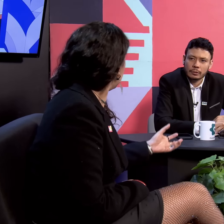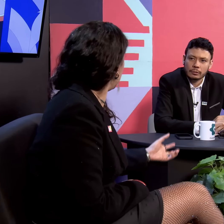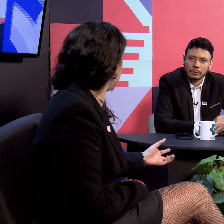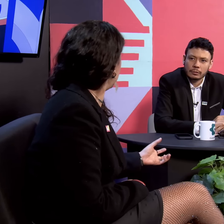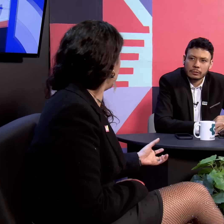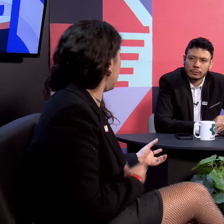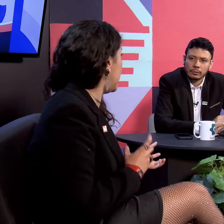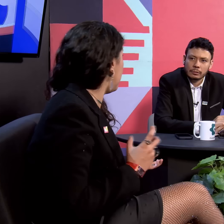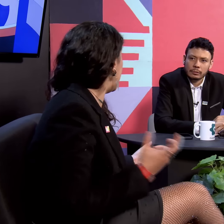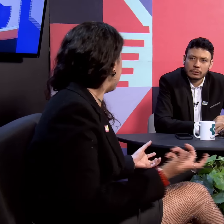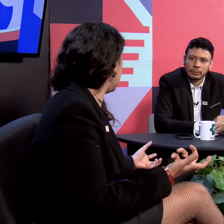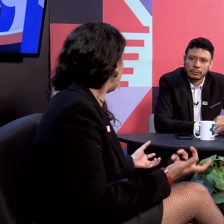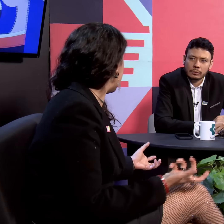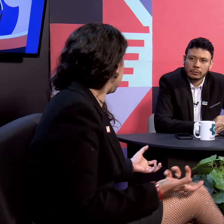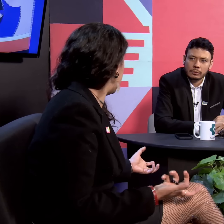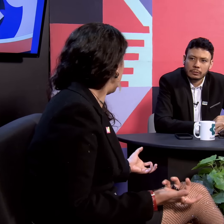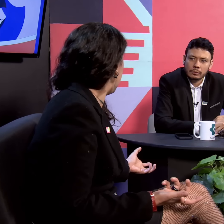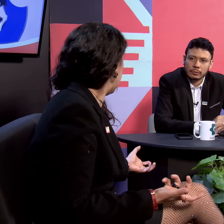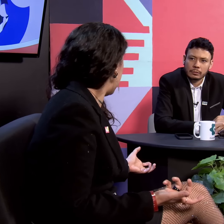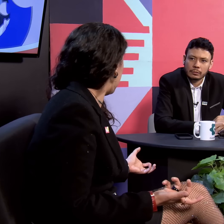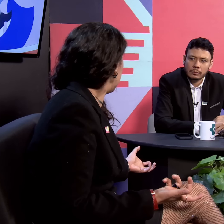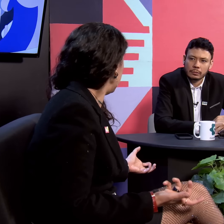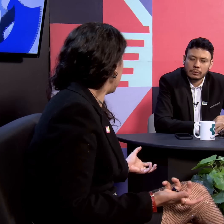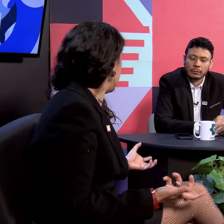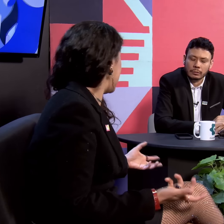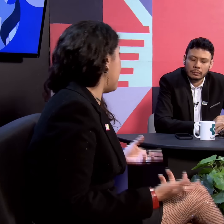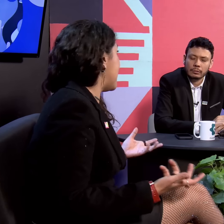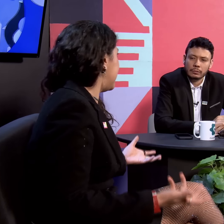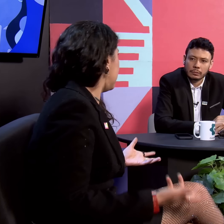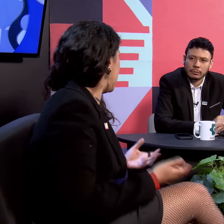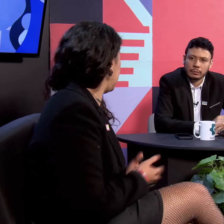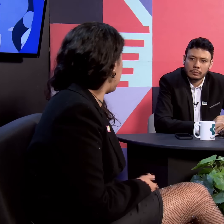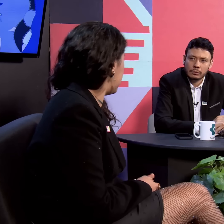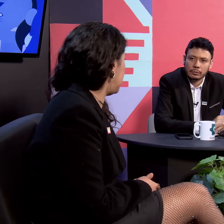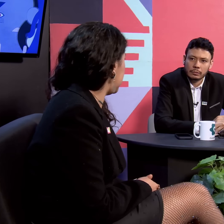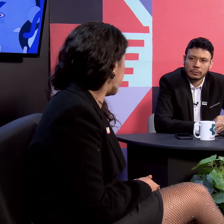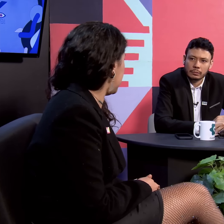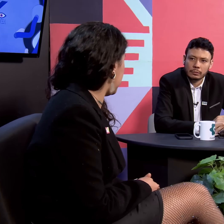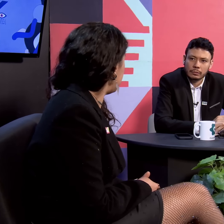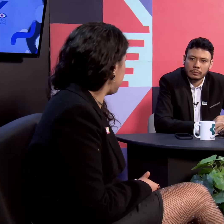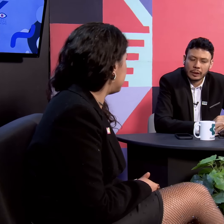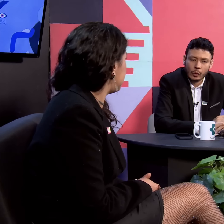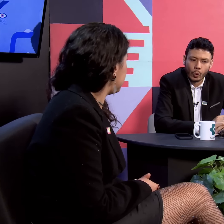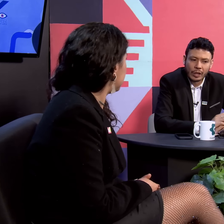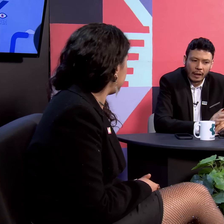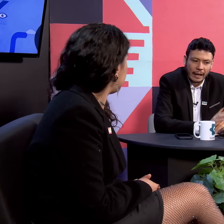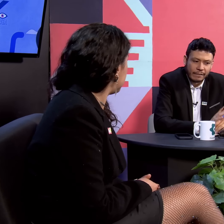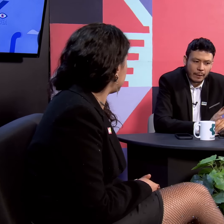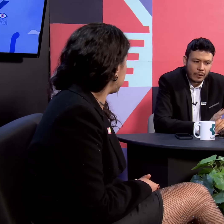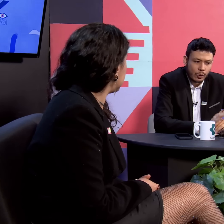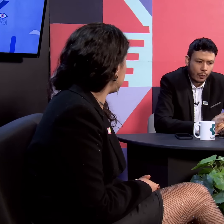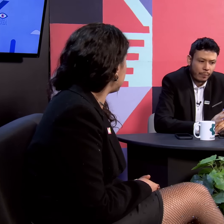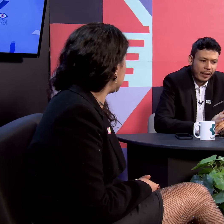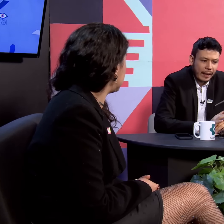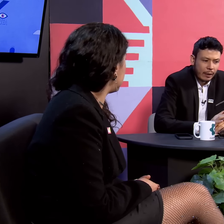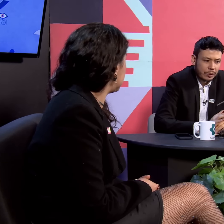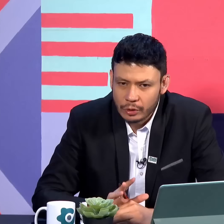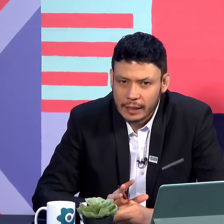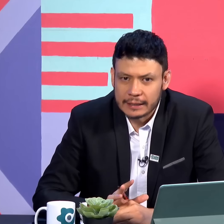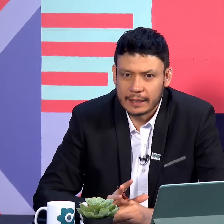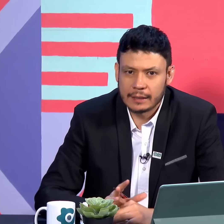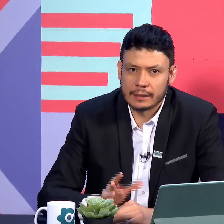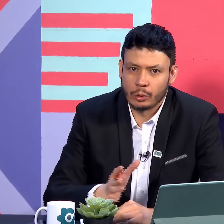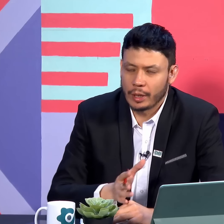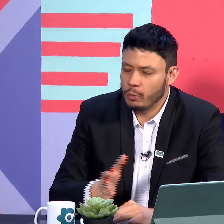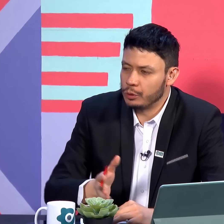aparato económico como el político en el sentido militar, ¿no? Llamando a la intervención extranjera. Sí, no, o sea, la intervención en cuestión